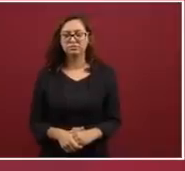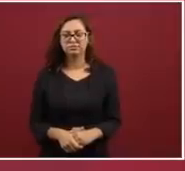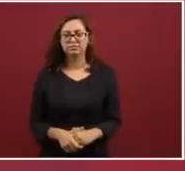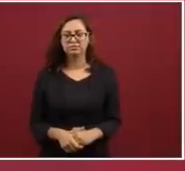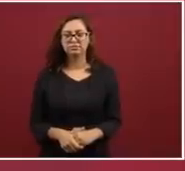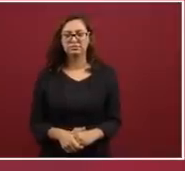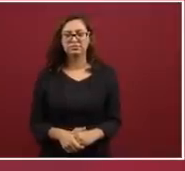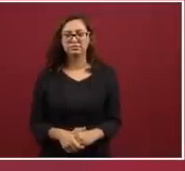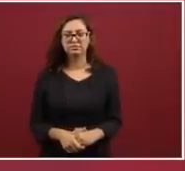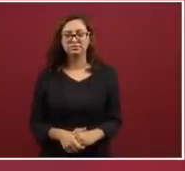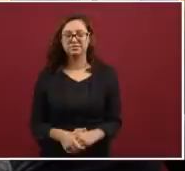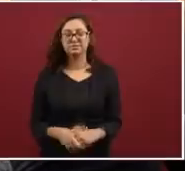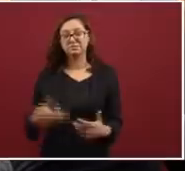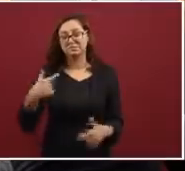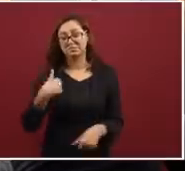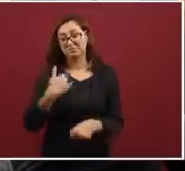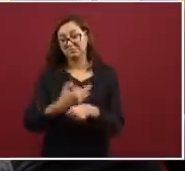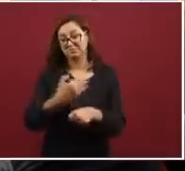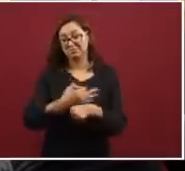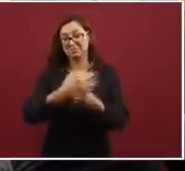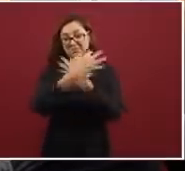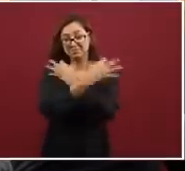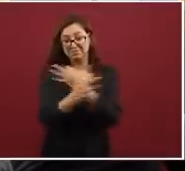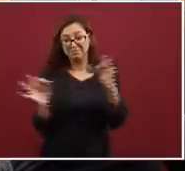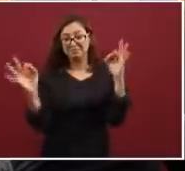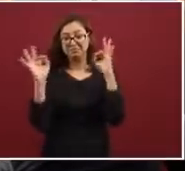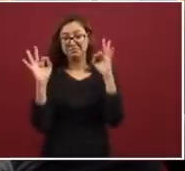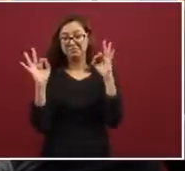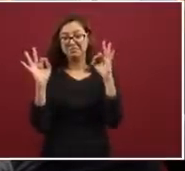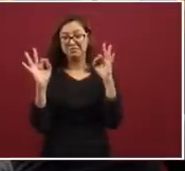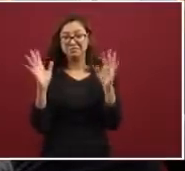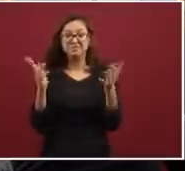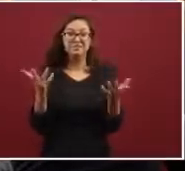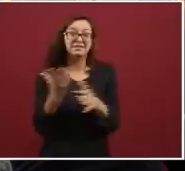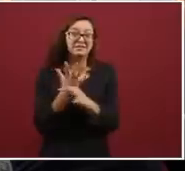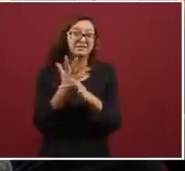Y esto lo digo porque dicen que por esa religión